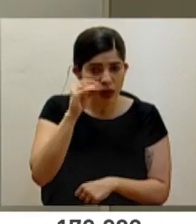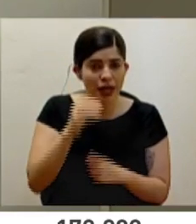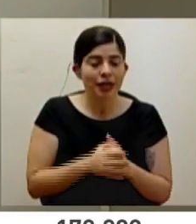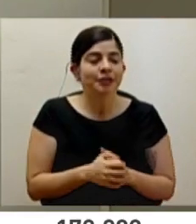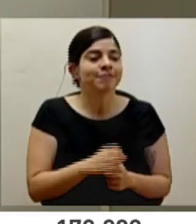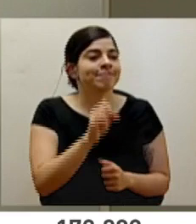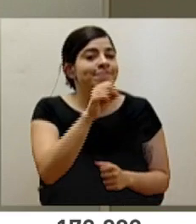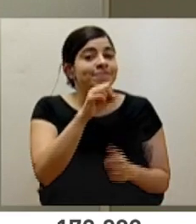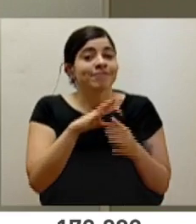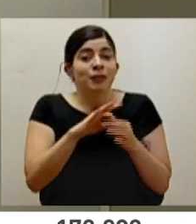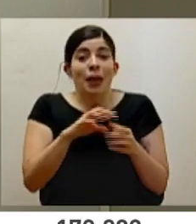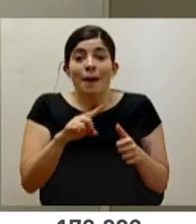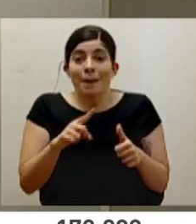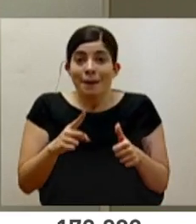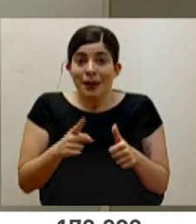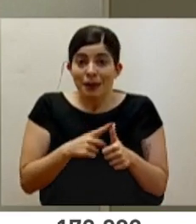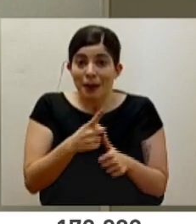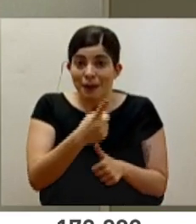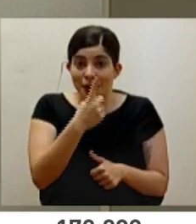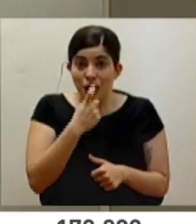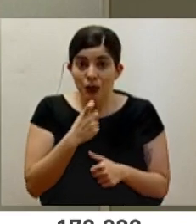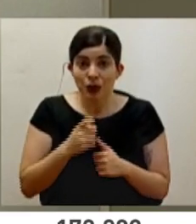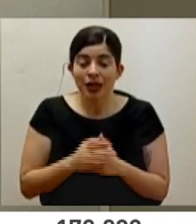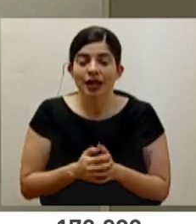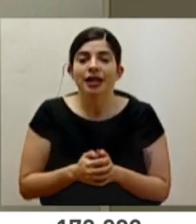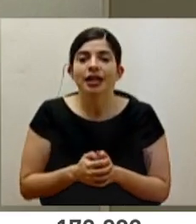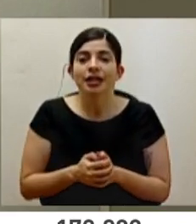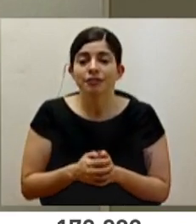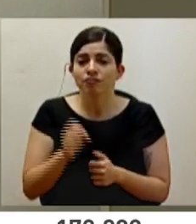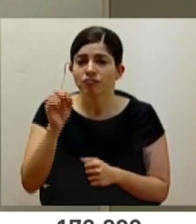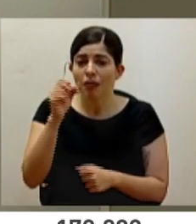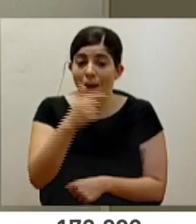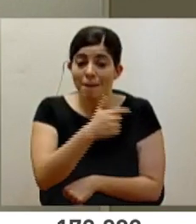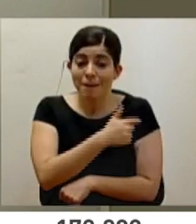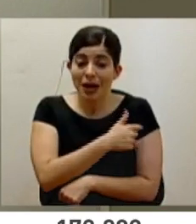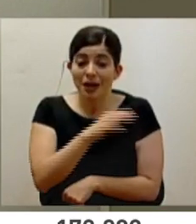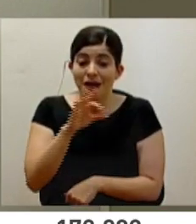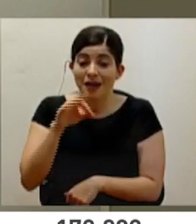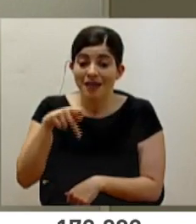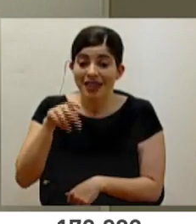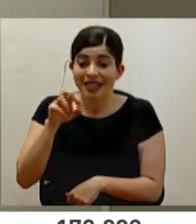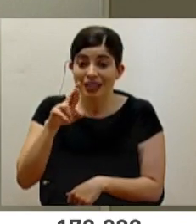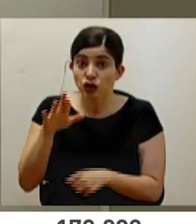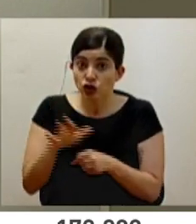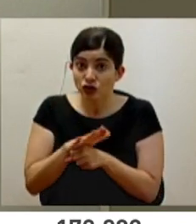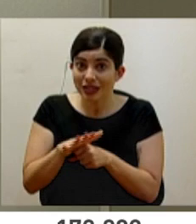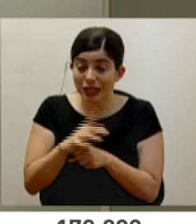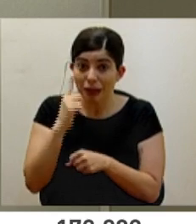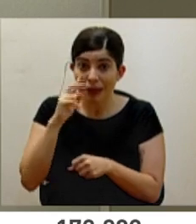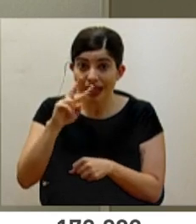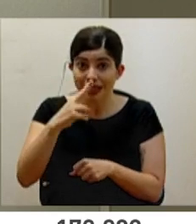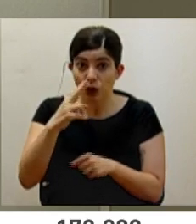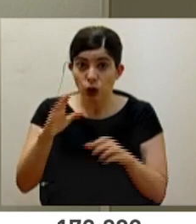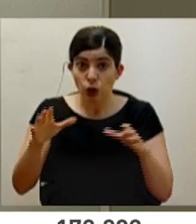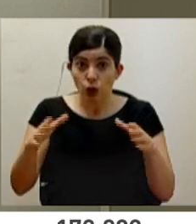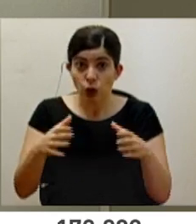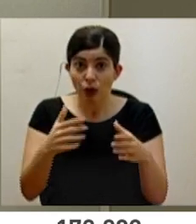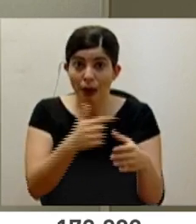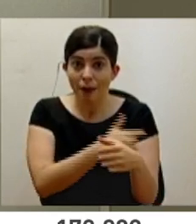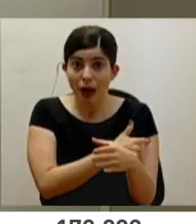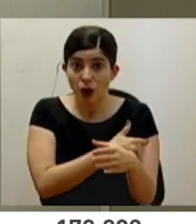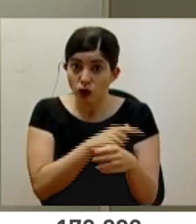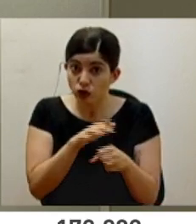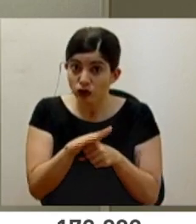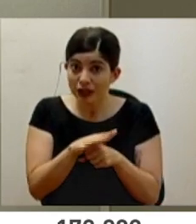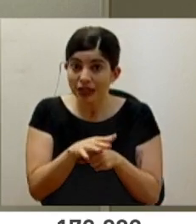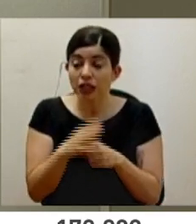Sí, con respecto a la primera pregunta, si las vacunas de Pfizer serán suficientes para vacunar todo el segundo grupo de vacunación,